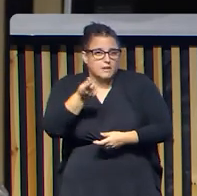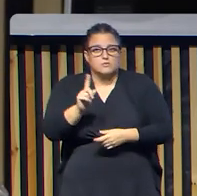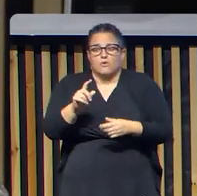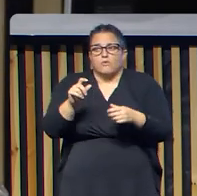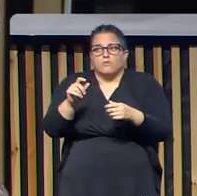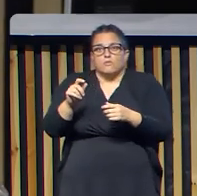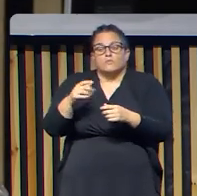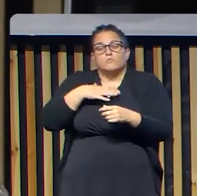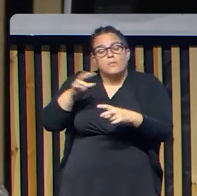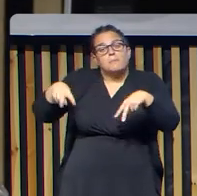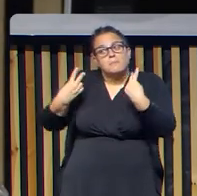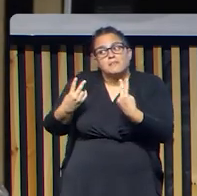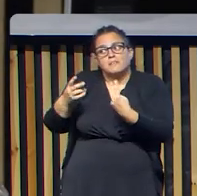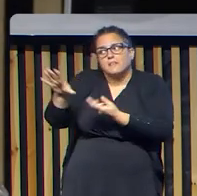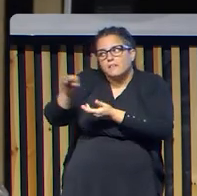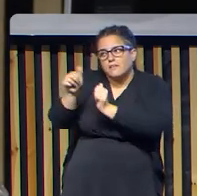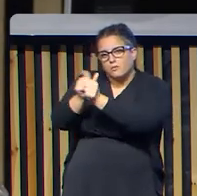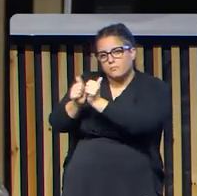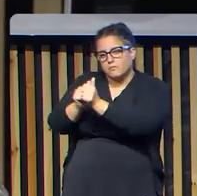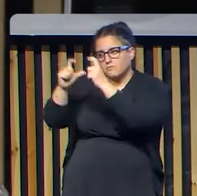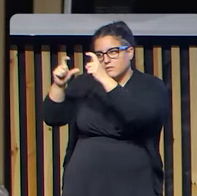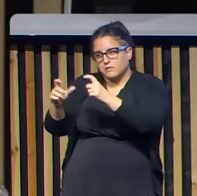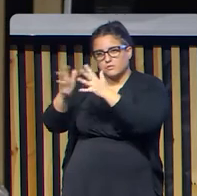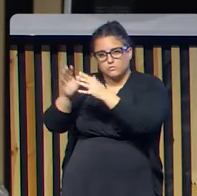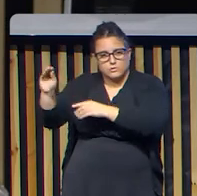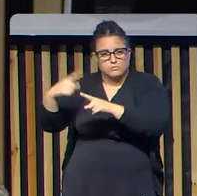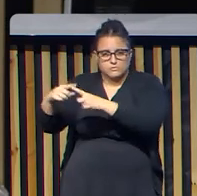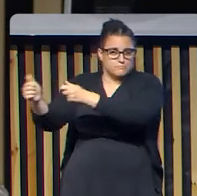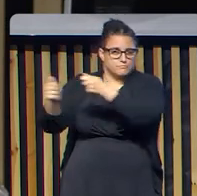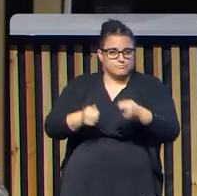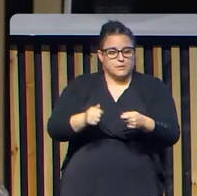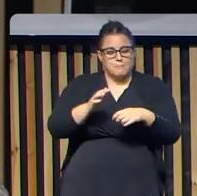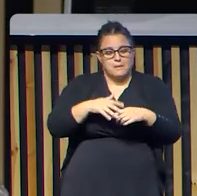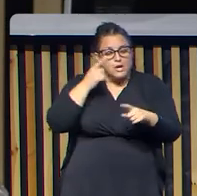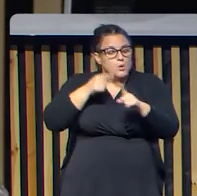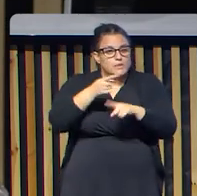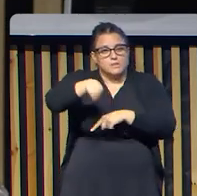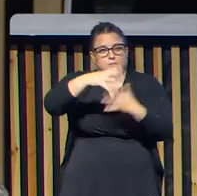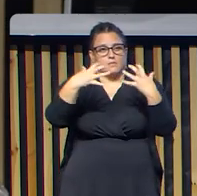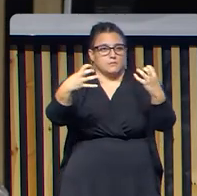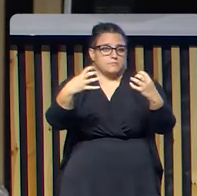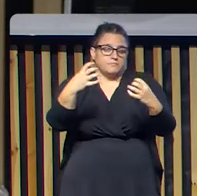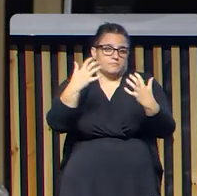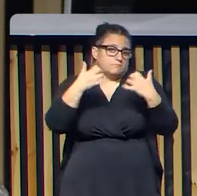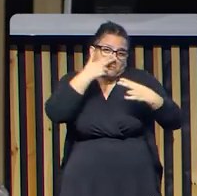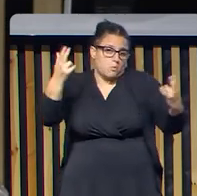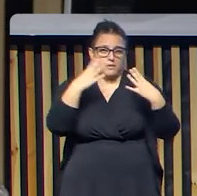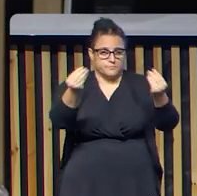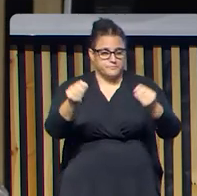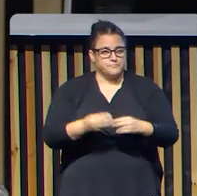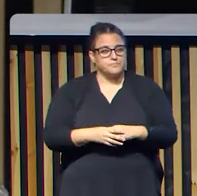lingüística ya pensada para no ser particularmente oscura Así que la segunda